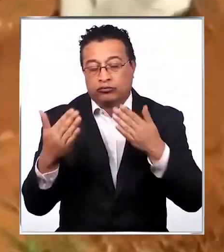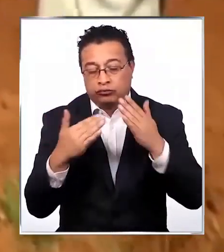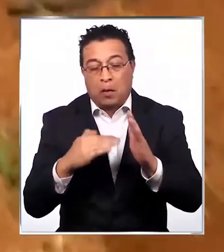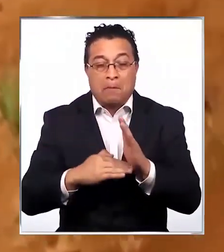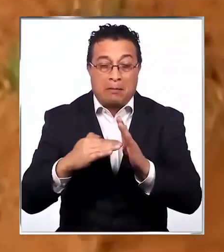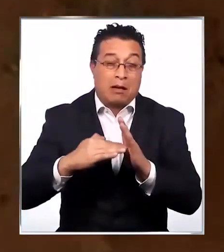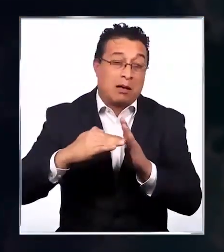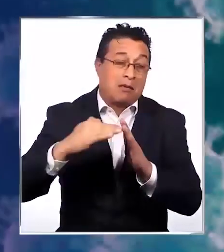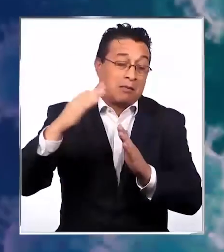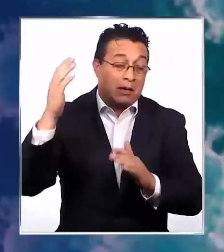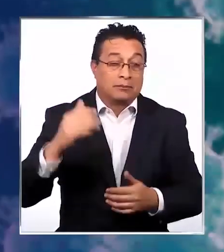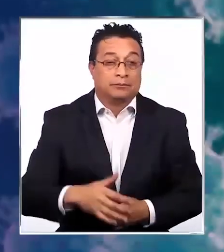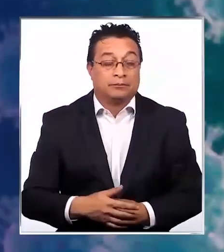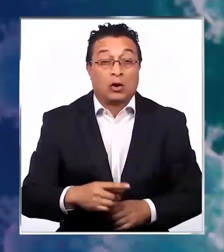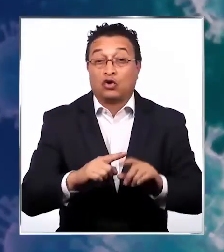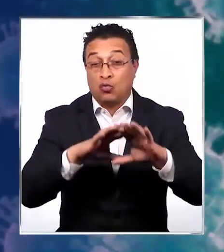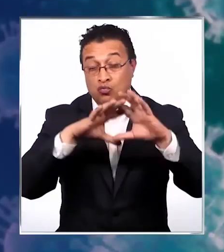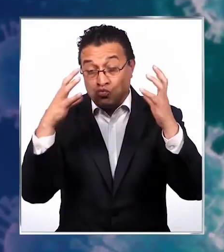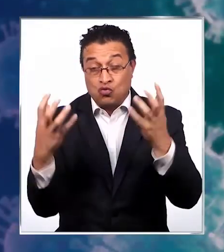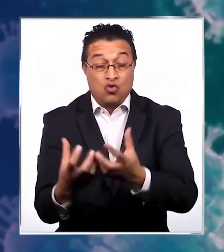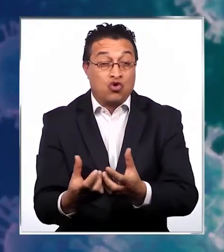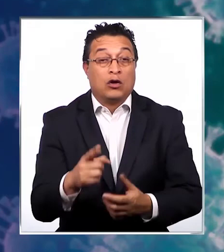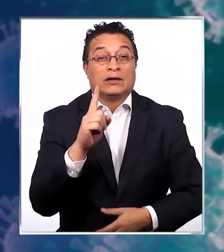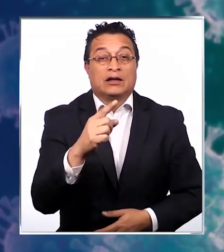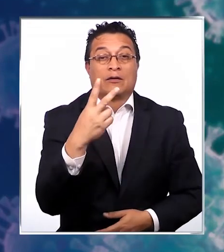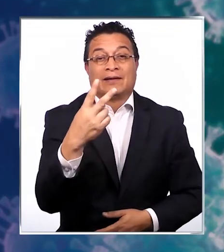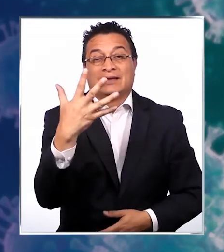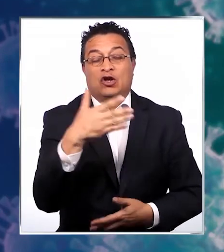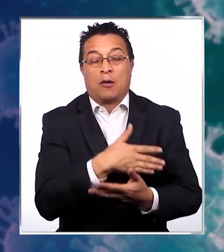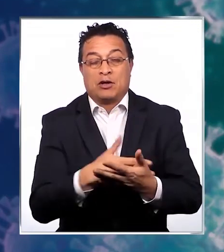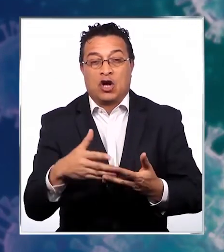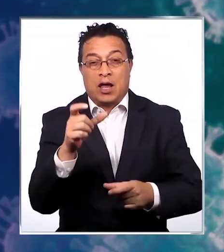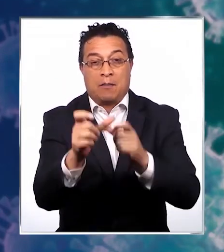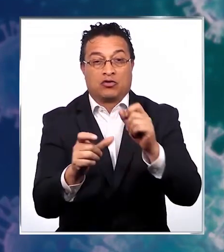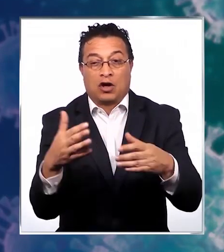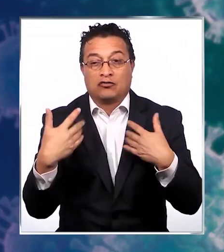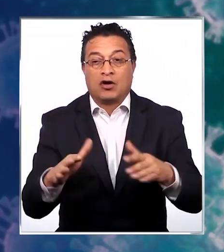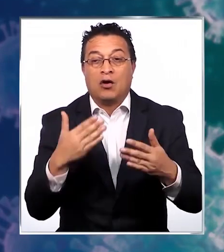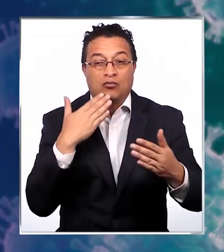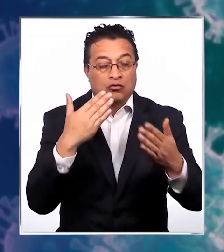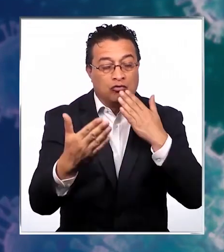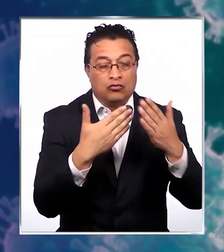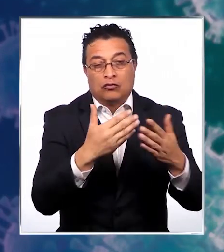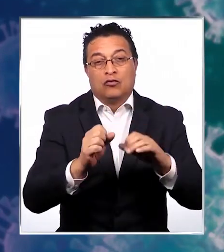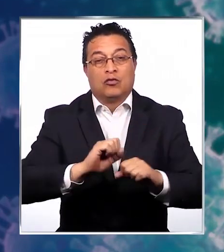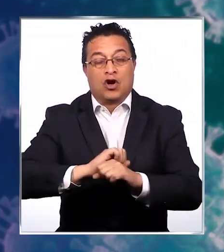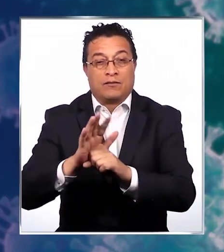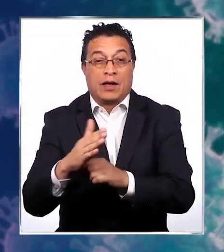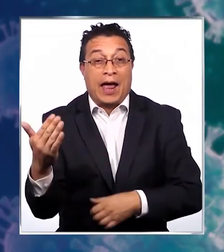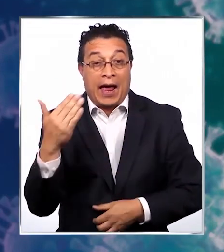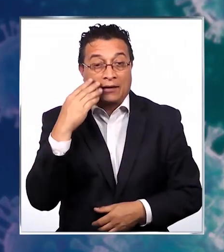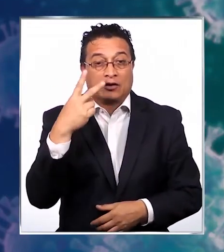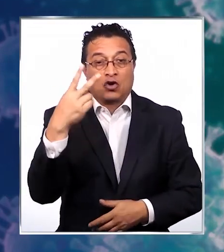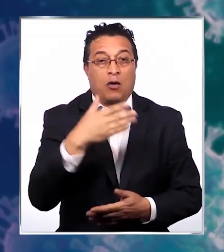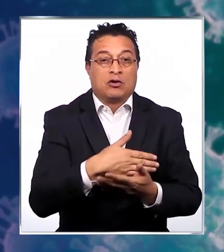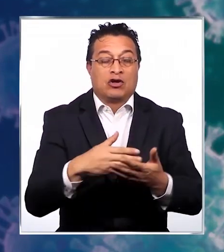contagios. En todo el mundo, 125 millones de personas se han contagiado de este coronavirus.